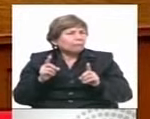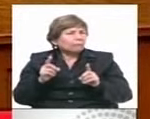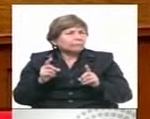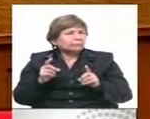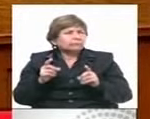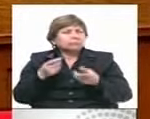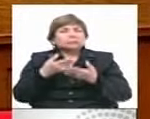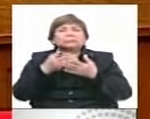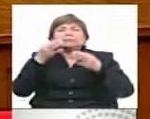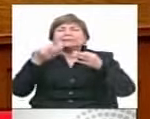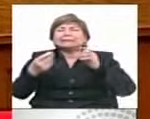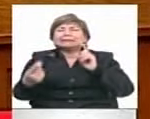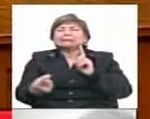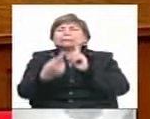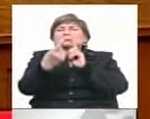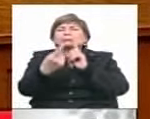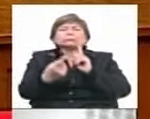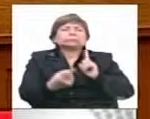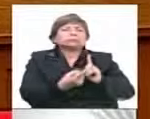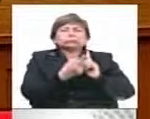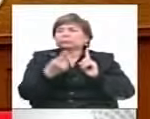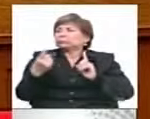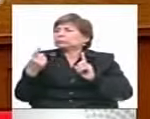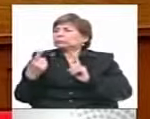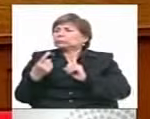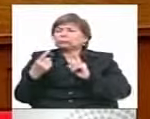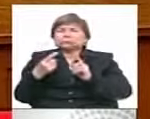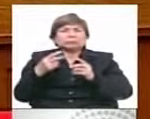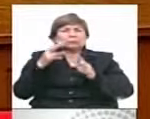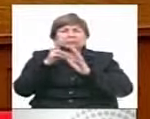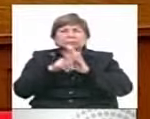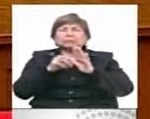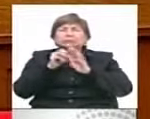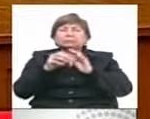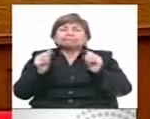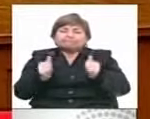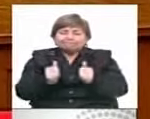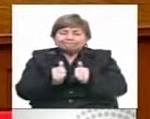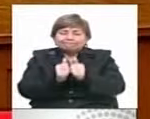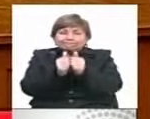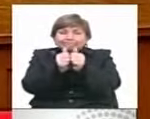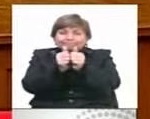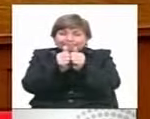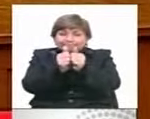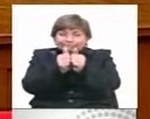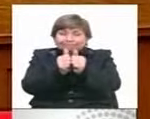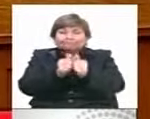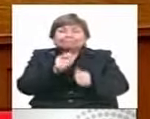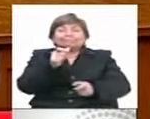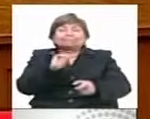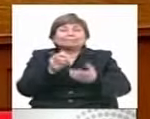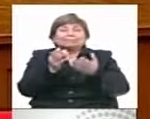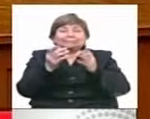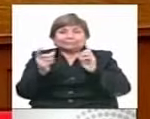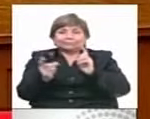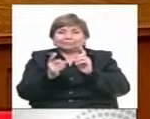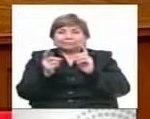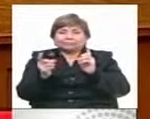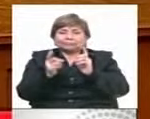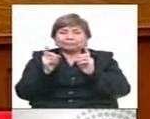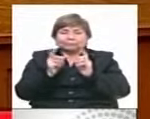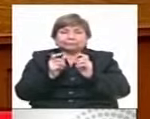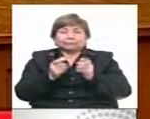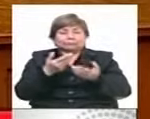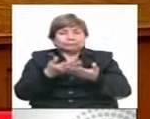es la presenciabilidad. La virtualidad es el acompañamiento de la presenciabilidad,